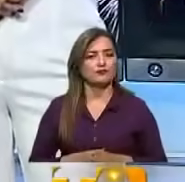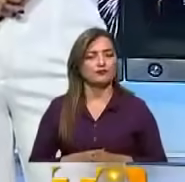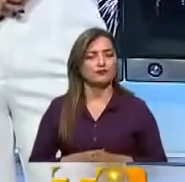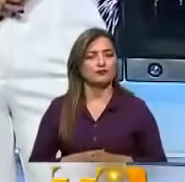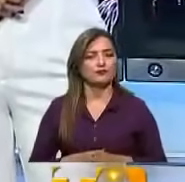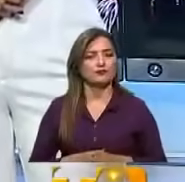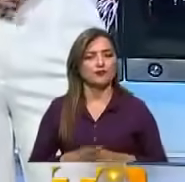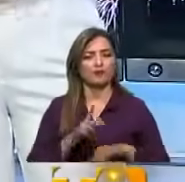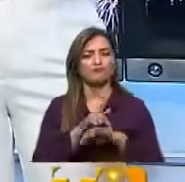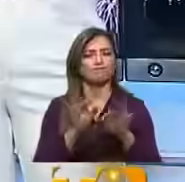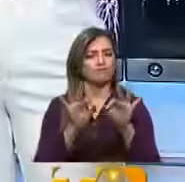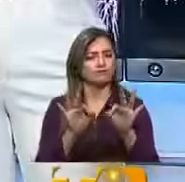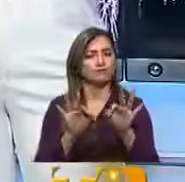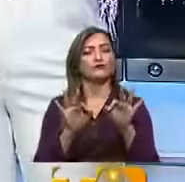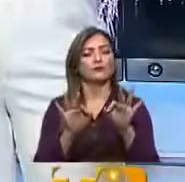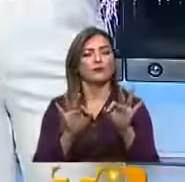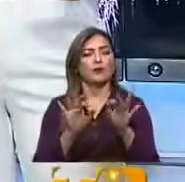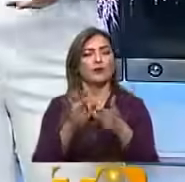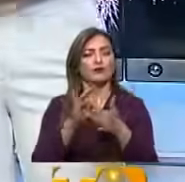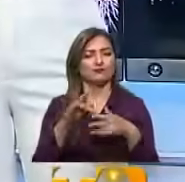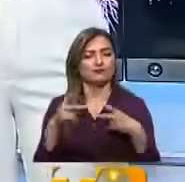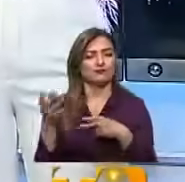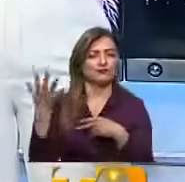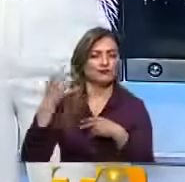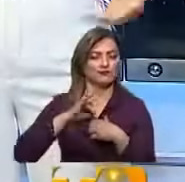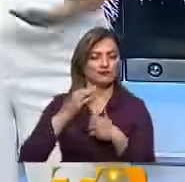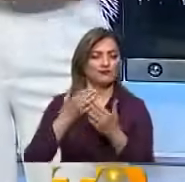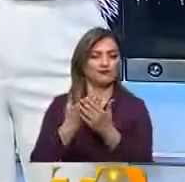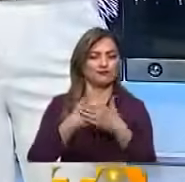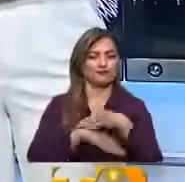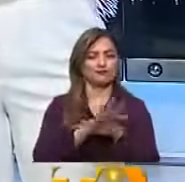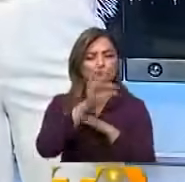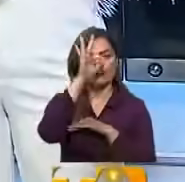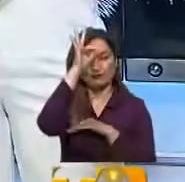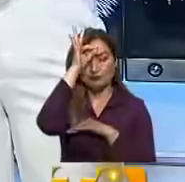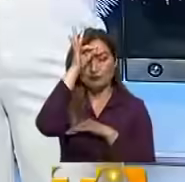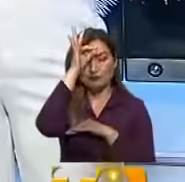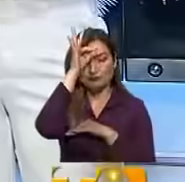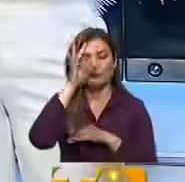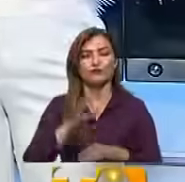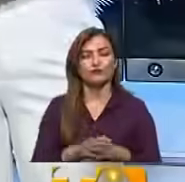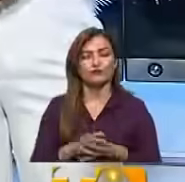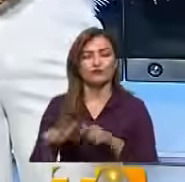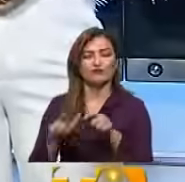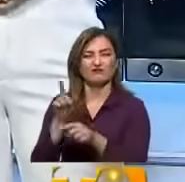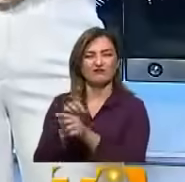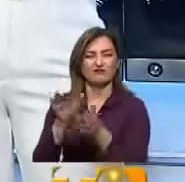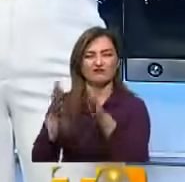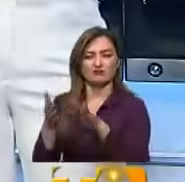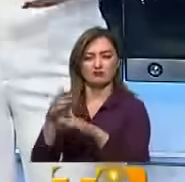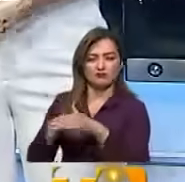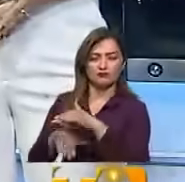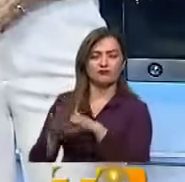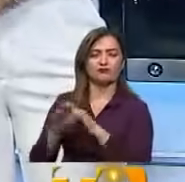posible. Grandes profesionales que también pusieron en riesgo sus vidas entrando a los hospitales, a las morgues también muchas veces,